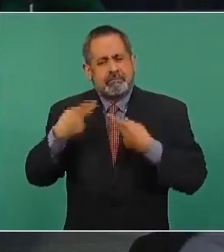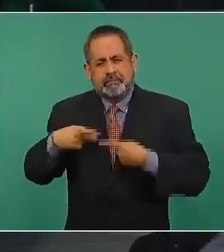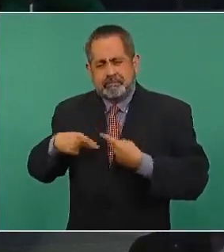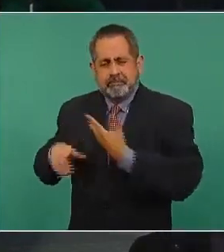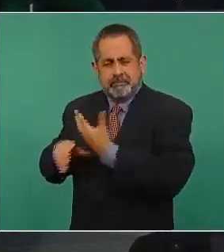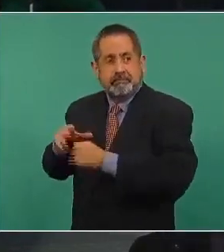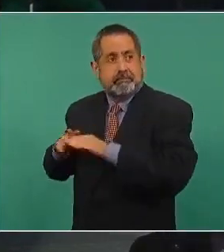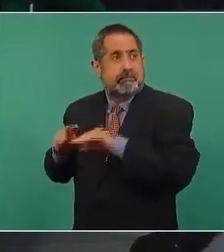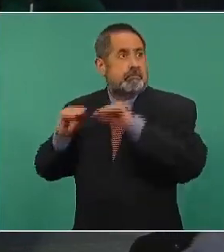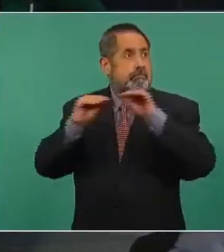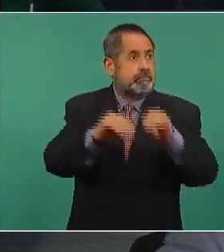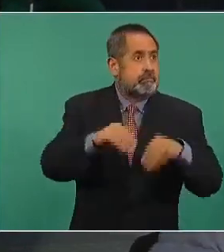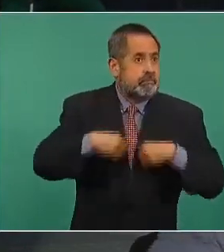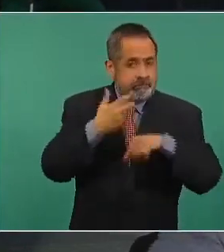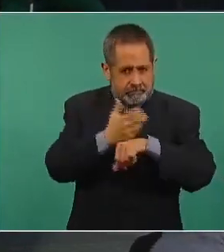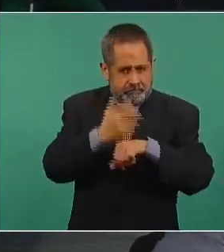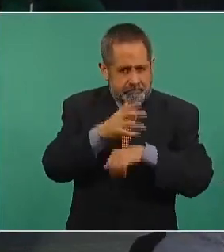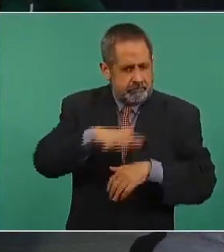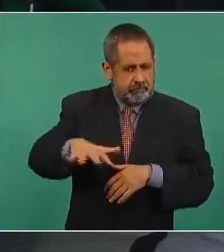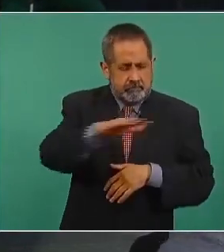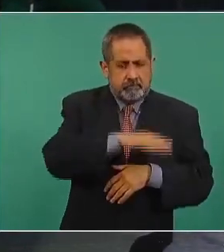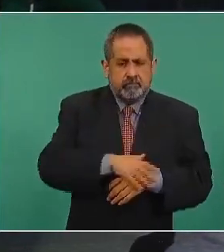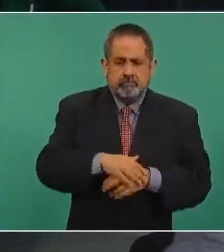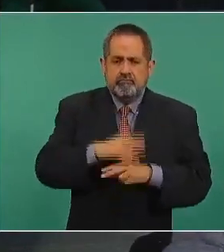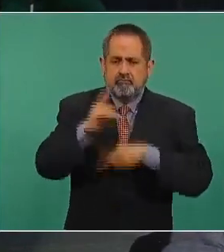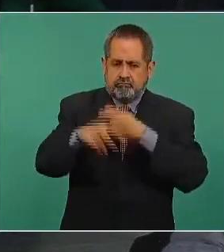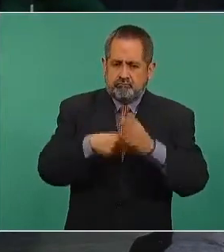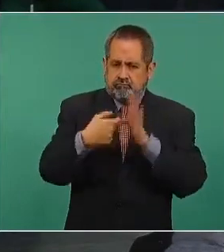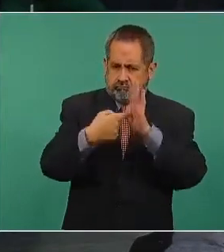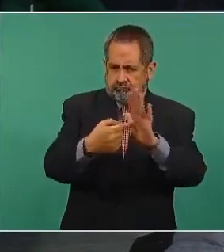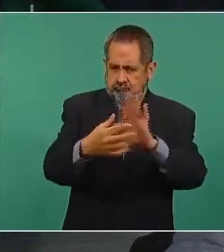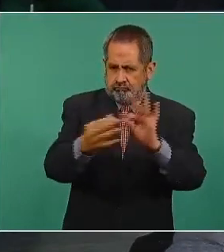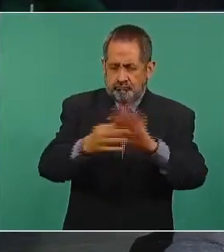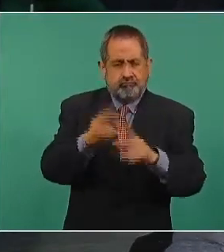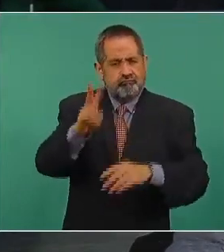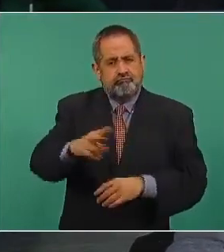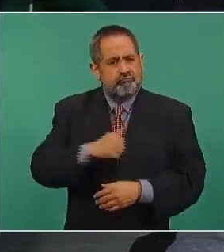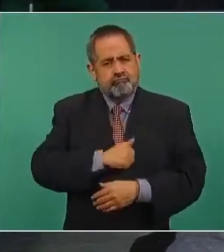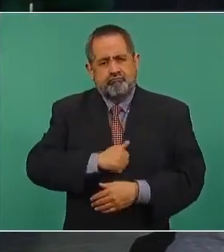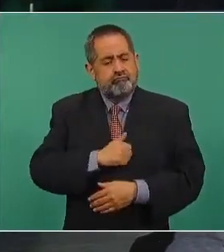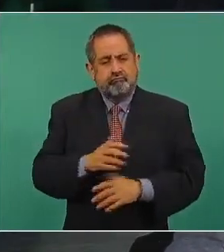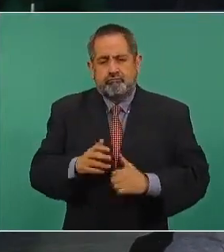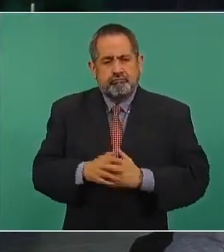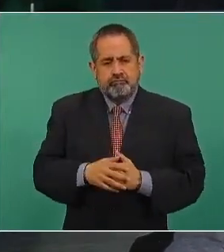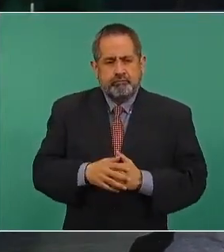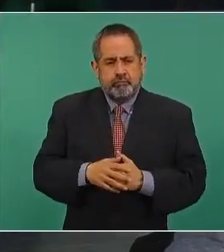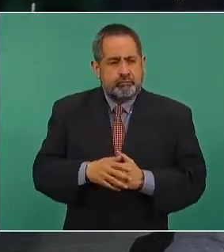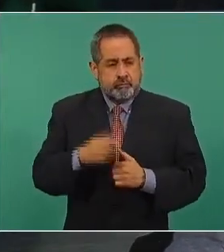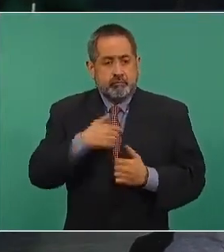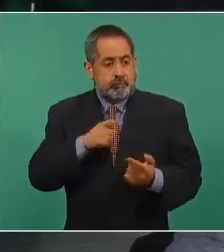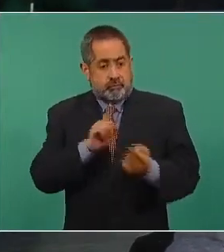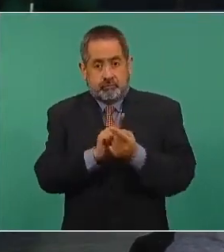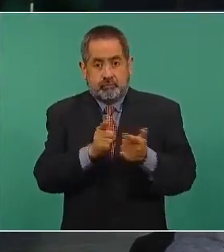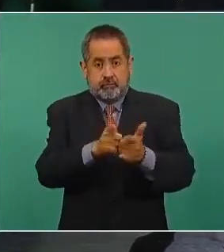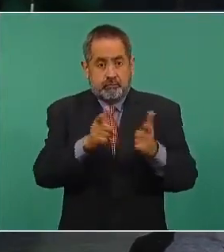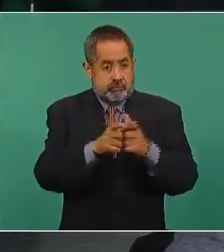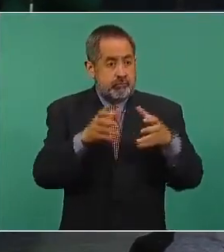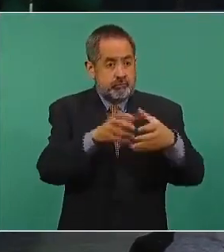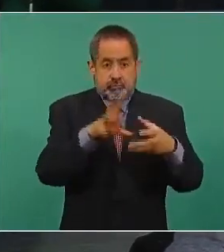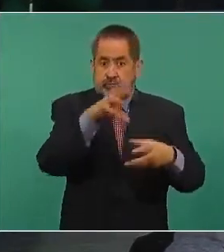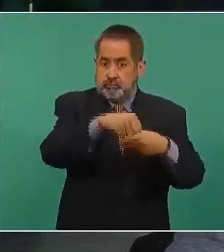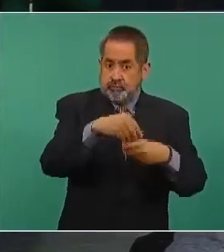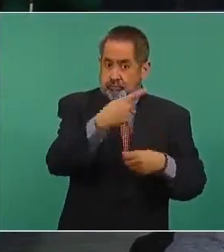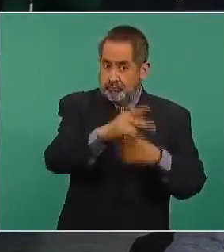migrantes allá en Estados Unidos. Déjeme comentarle que desafortunadamente estuve con un grupo de ellos en sus